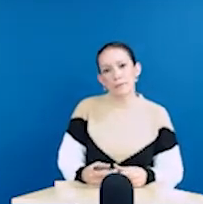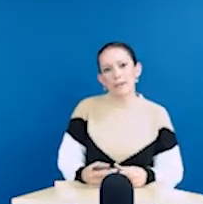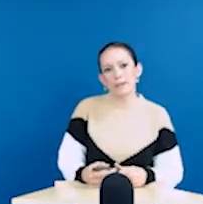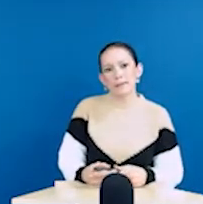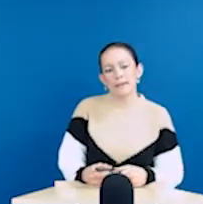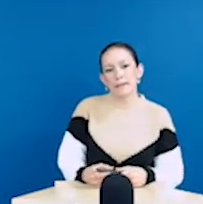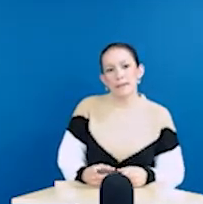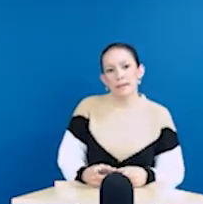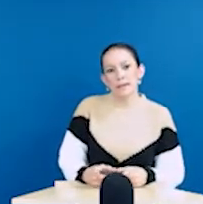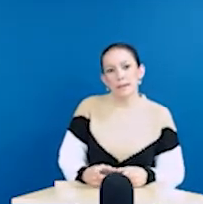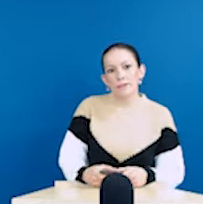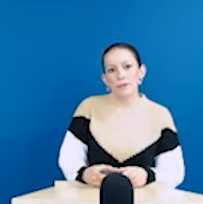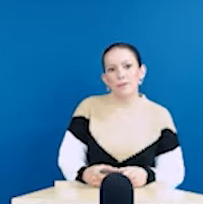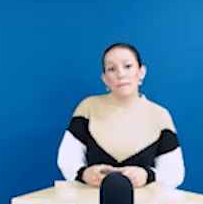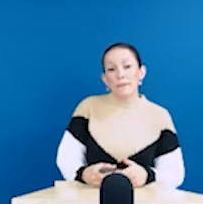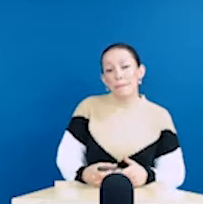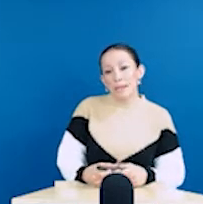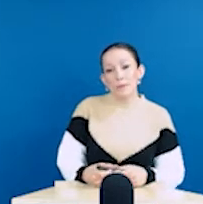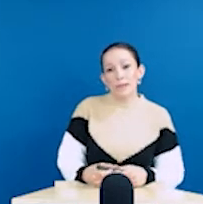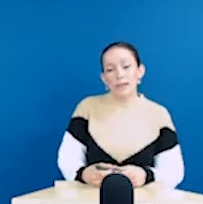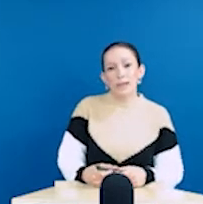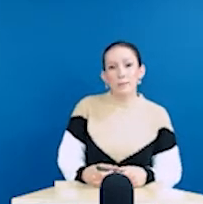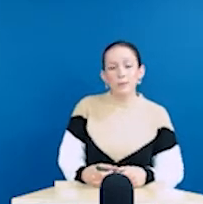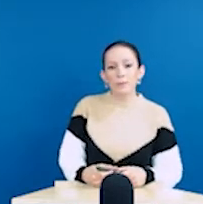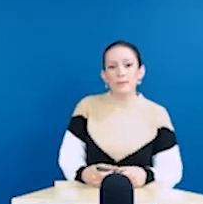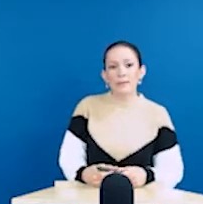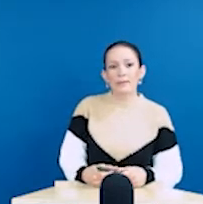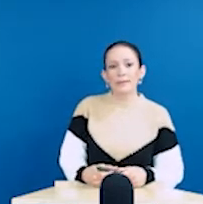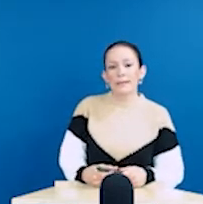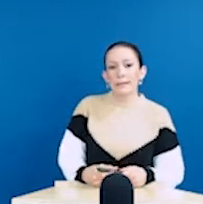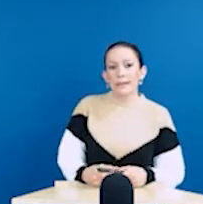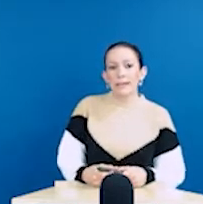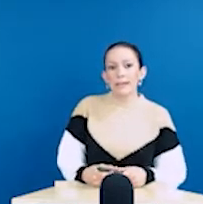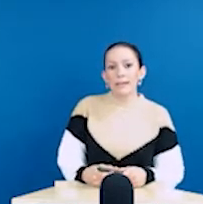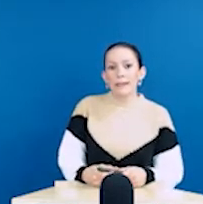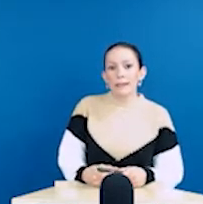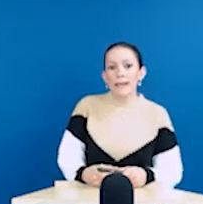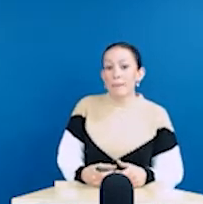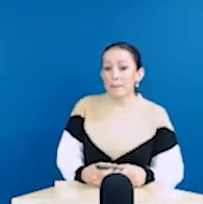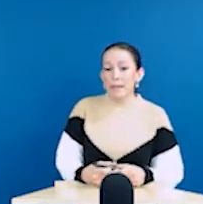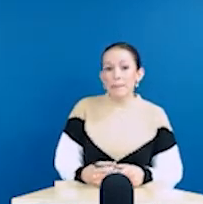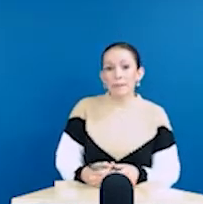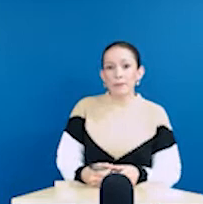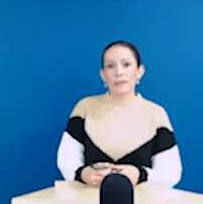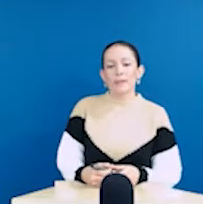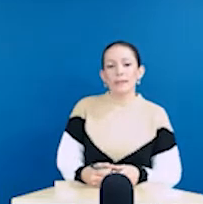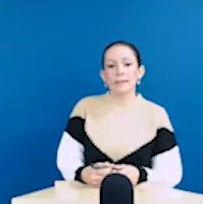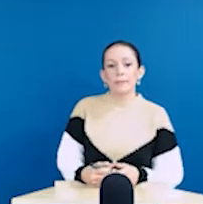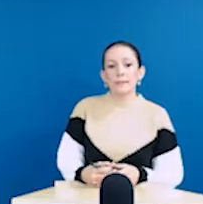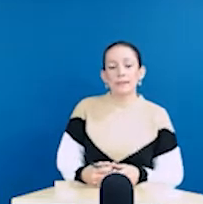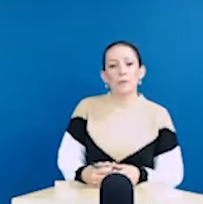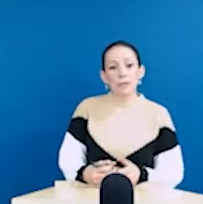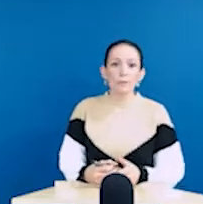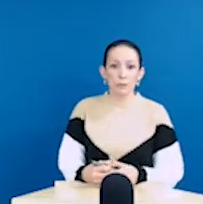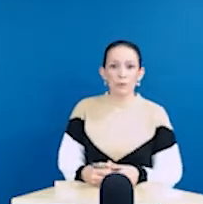nuestras enfermeras. Somos el primer abordaje de nuestros pacientes, y la primera persona que